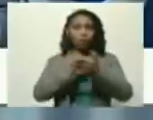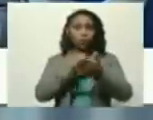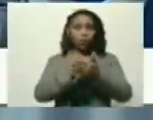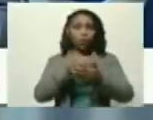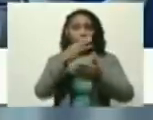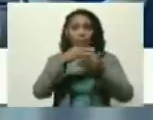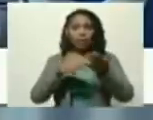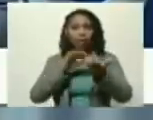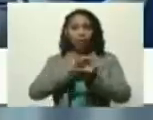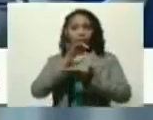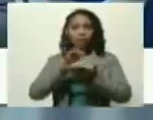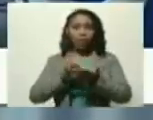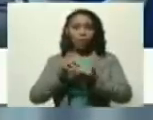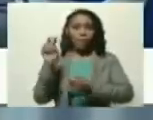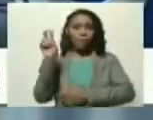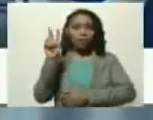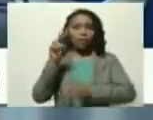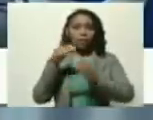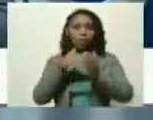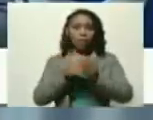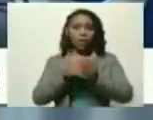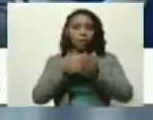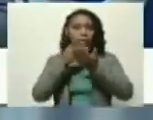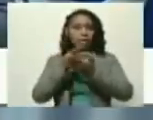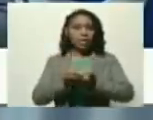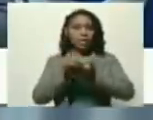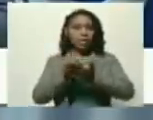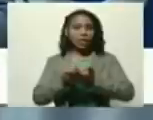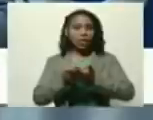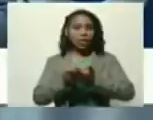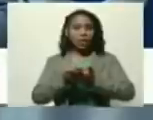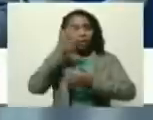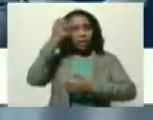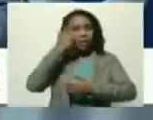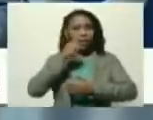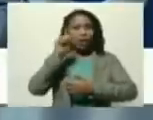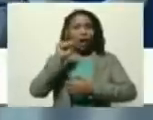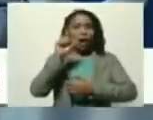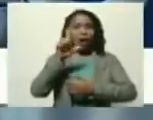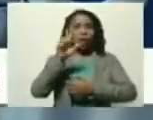estratégico. 22.000 kilos de aluminio.